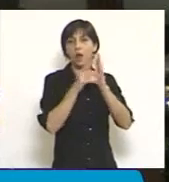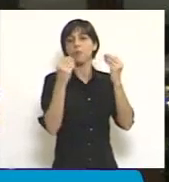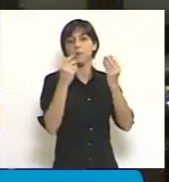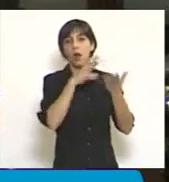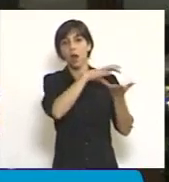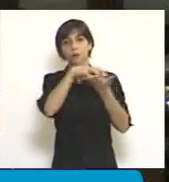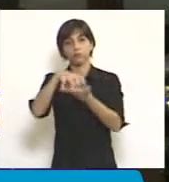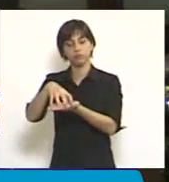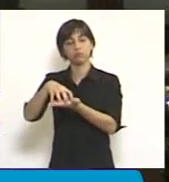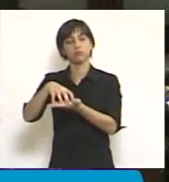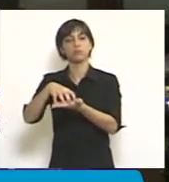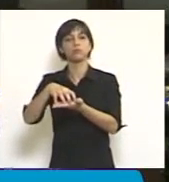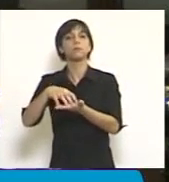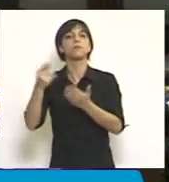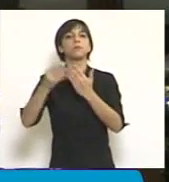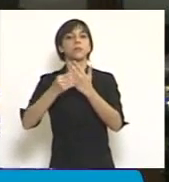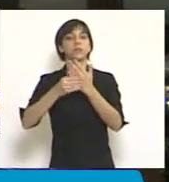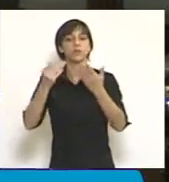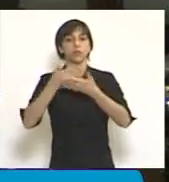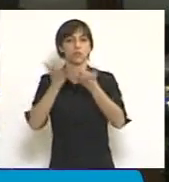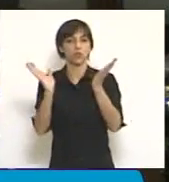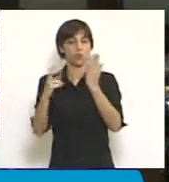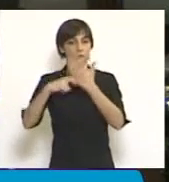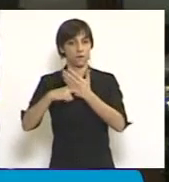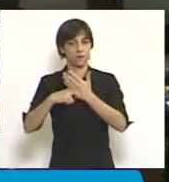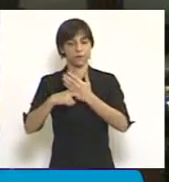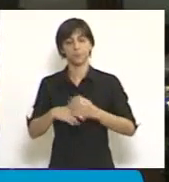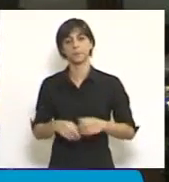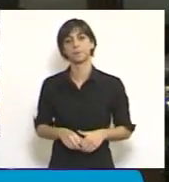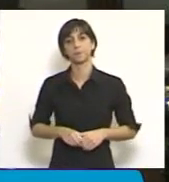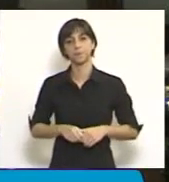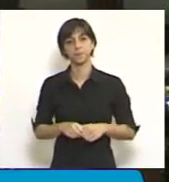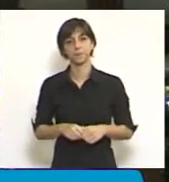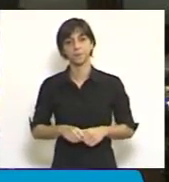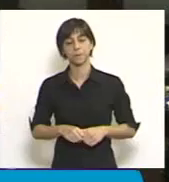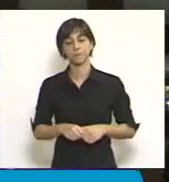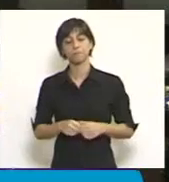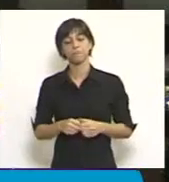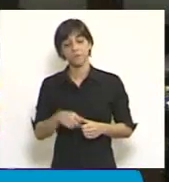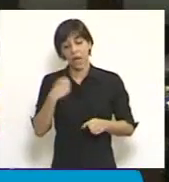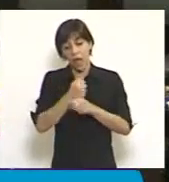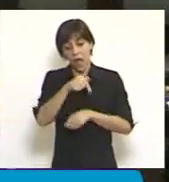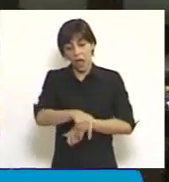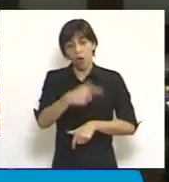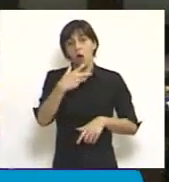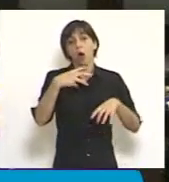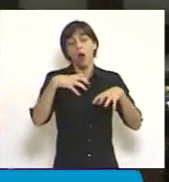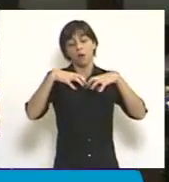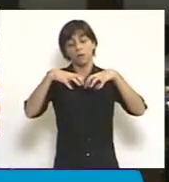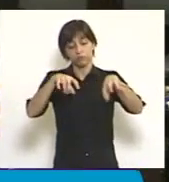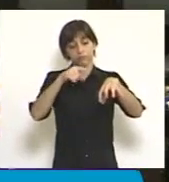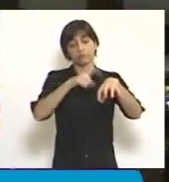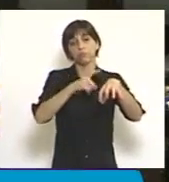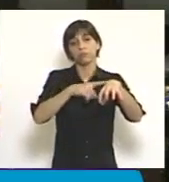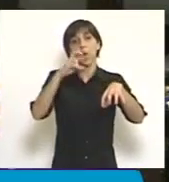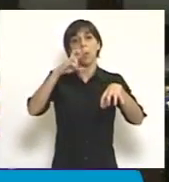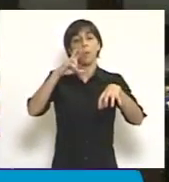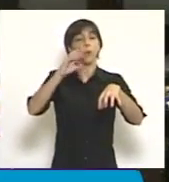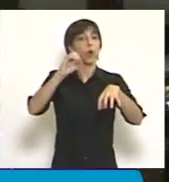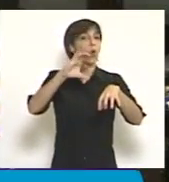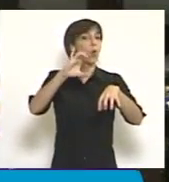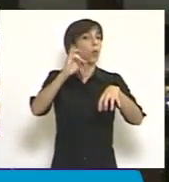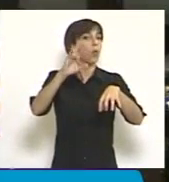A continuación, voy a hacer algunas consideraciones respecto del proyecto de ley orgánica para la Procuración General,